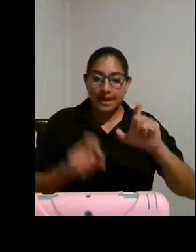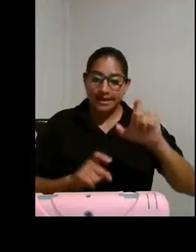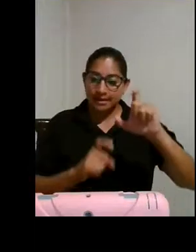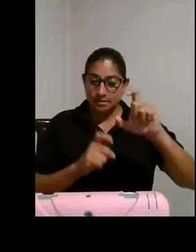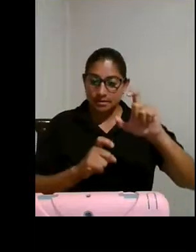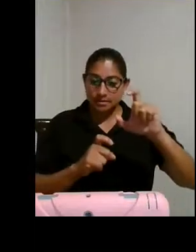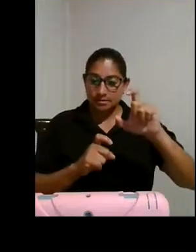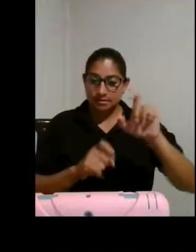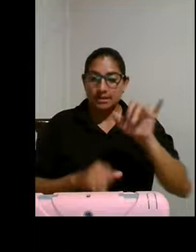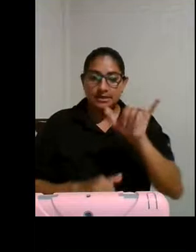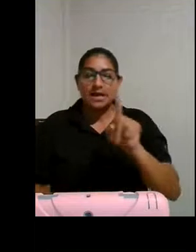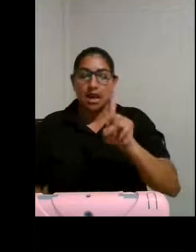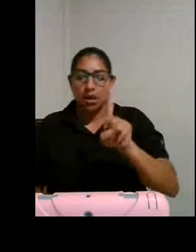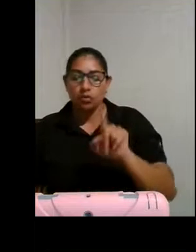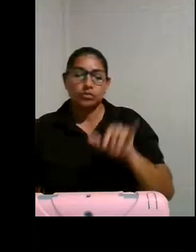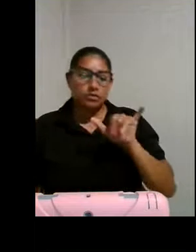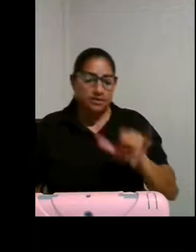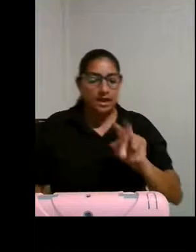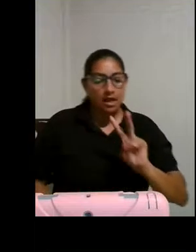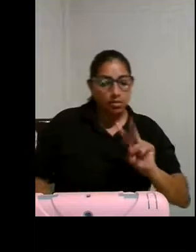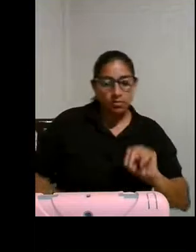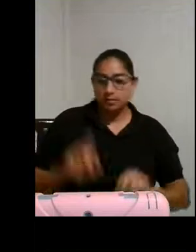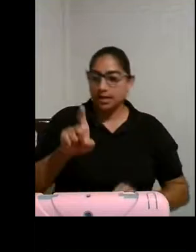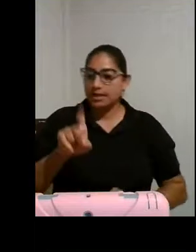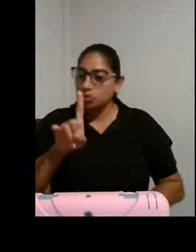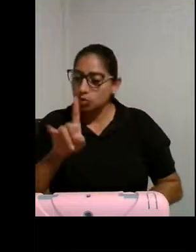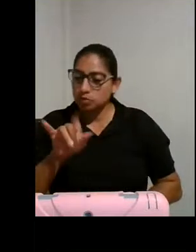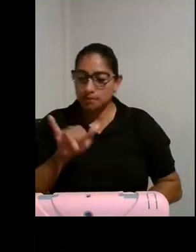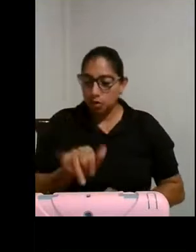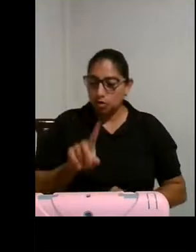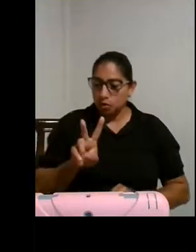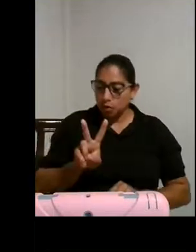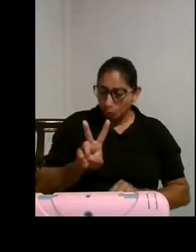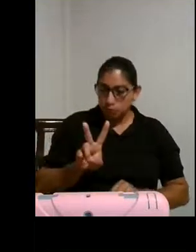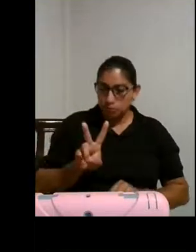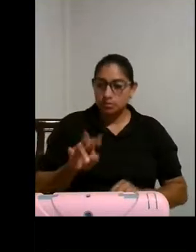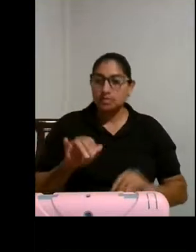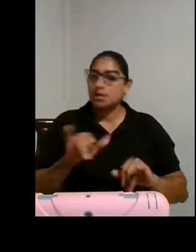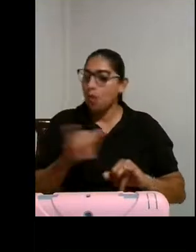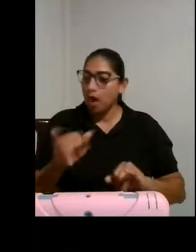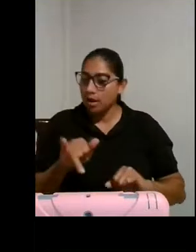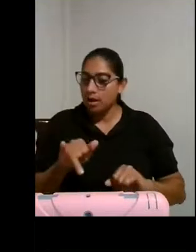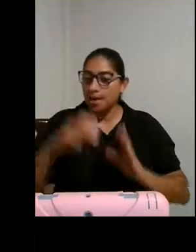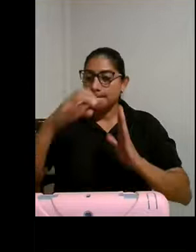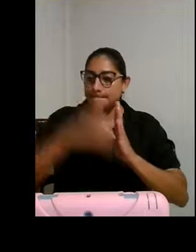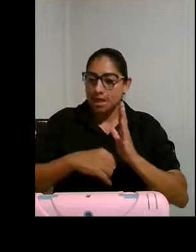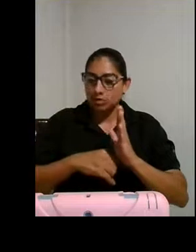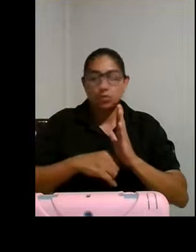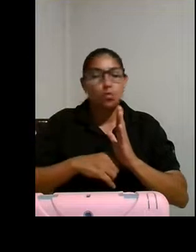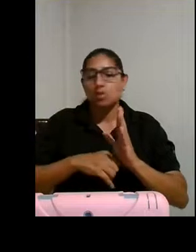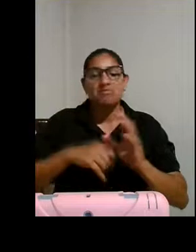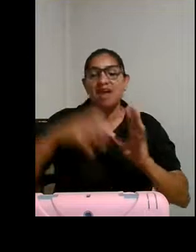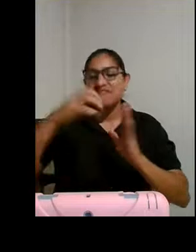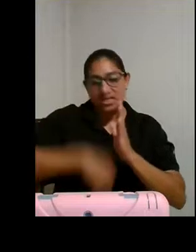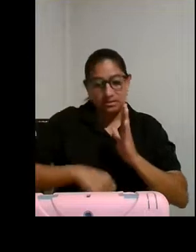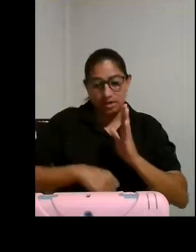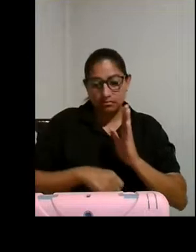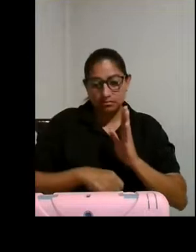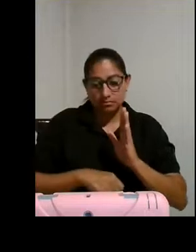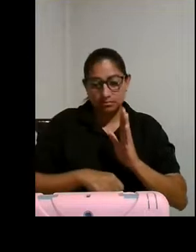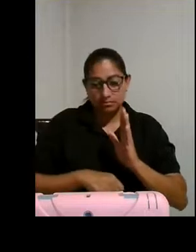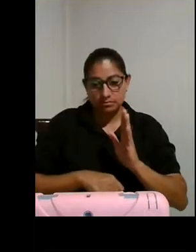la fórmula de la pendiente, que es y2 menos y1, x2 menos x1, esto se va a indefinir, ¿verdad? No podemos sacar